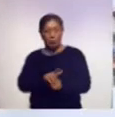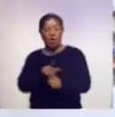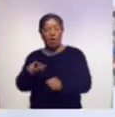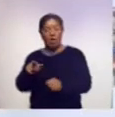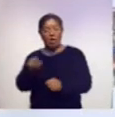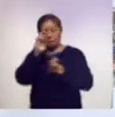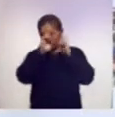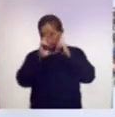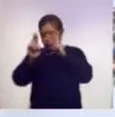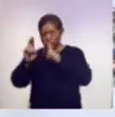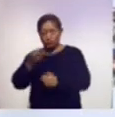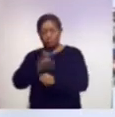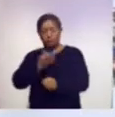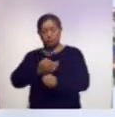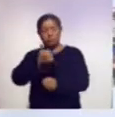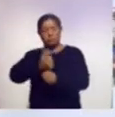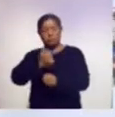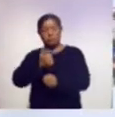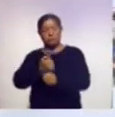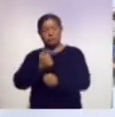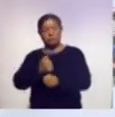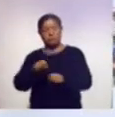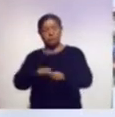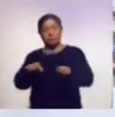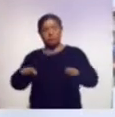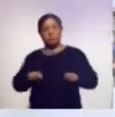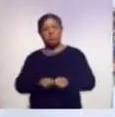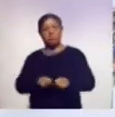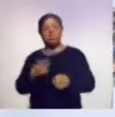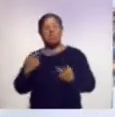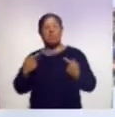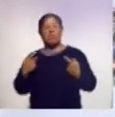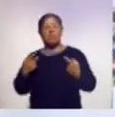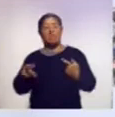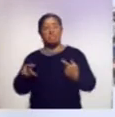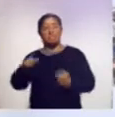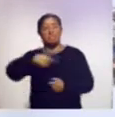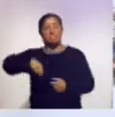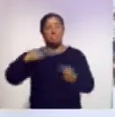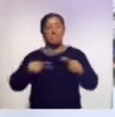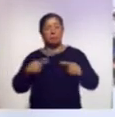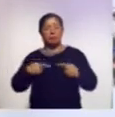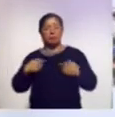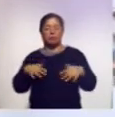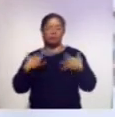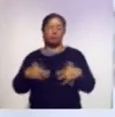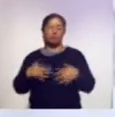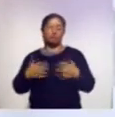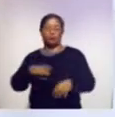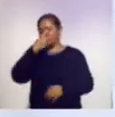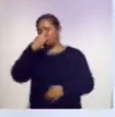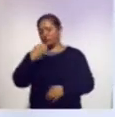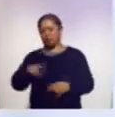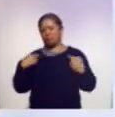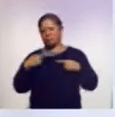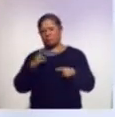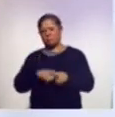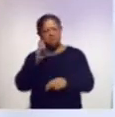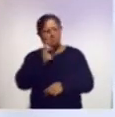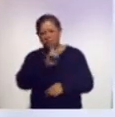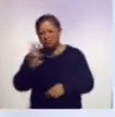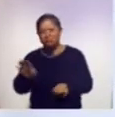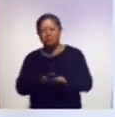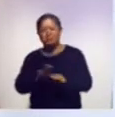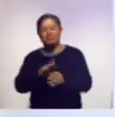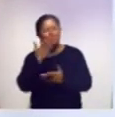6ª edición del Concurso Nacional Grandes Maestros del Patrimonio Artesanal de México la inventiva, la gracia y